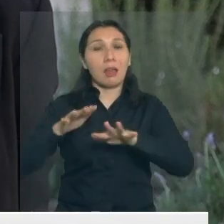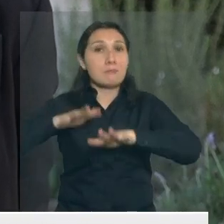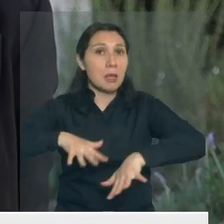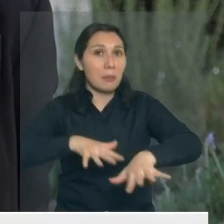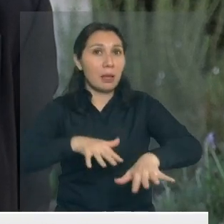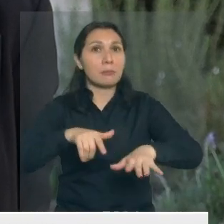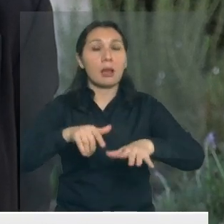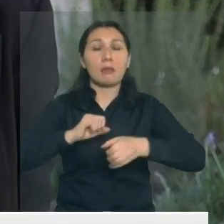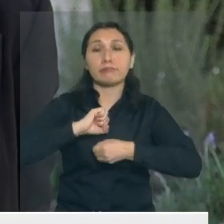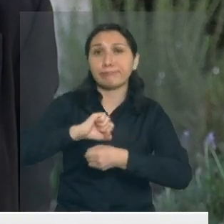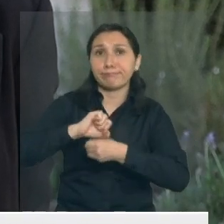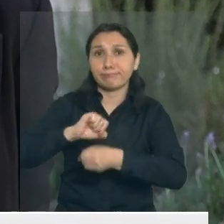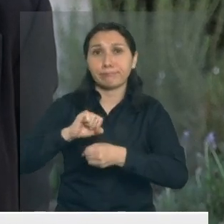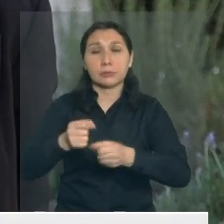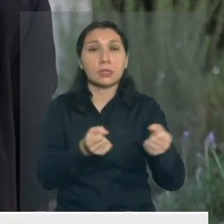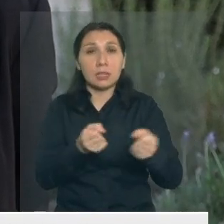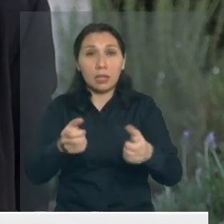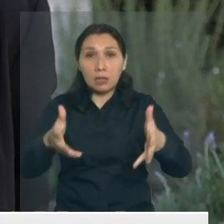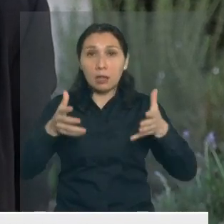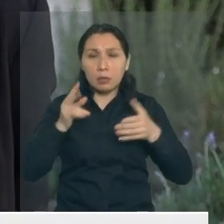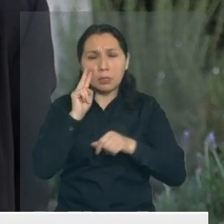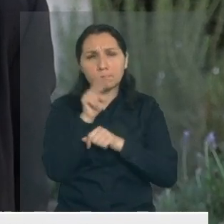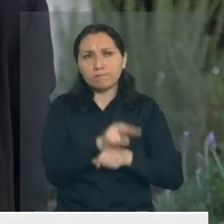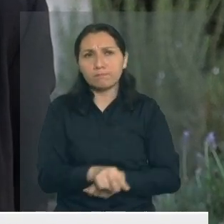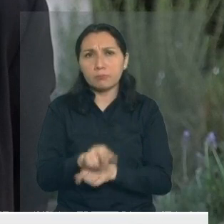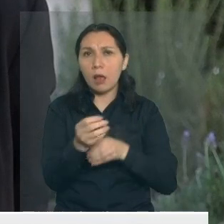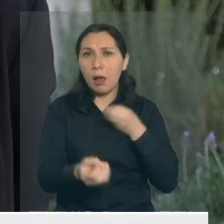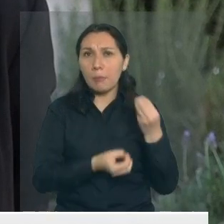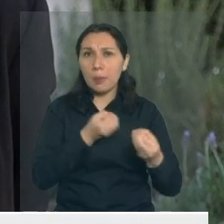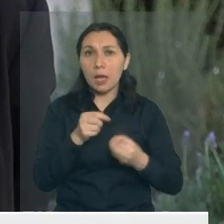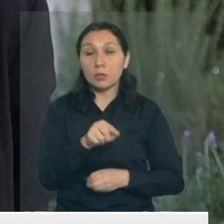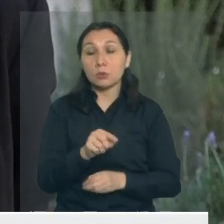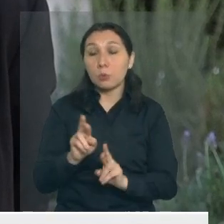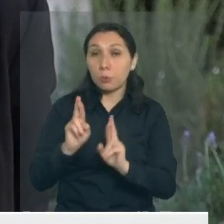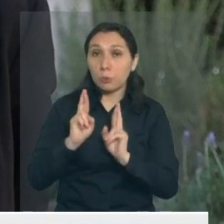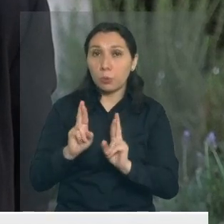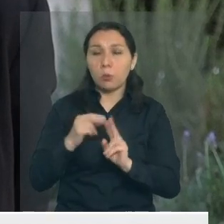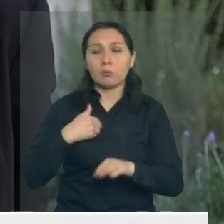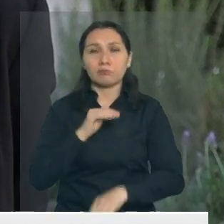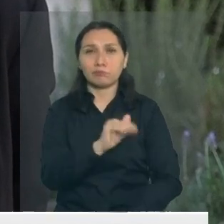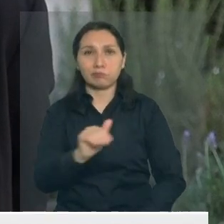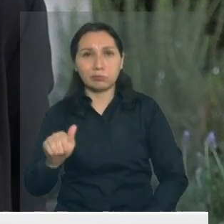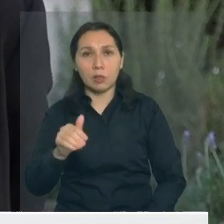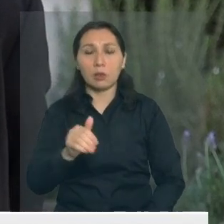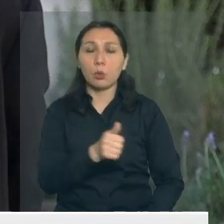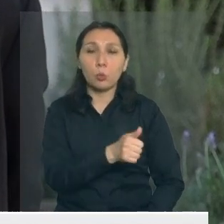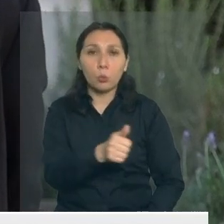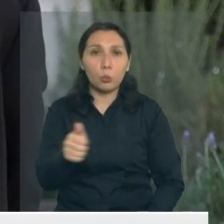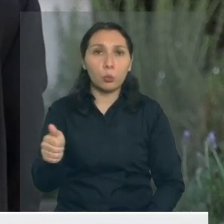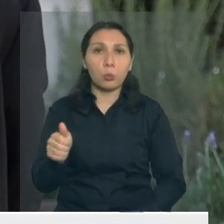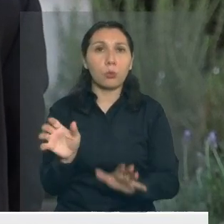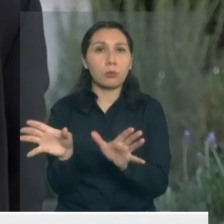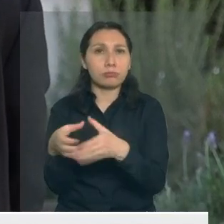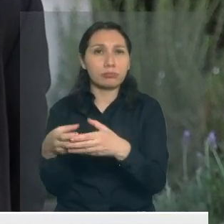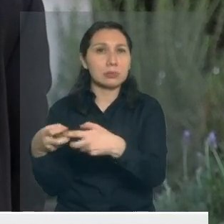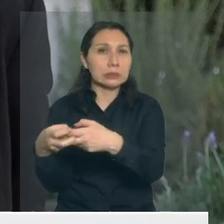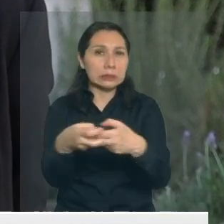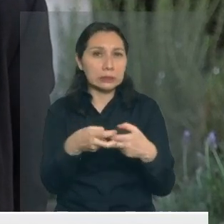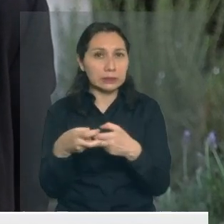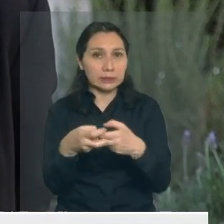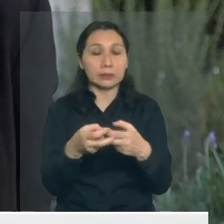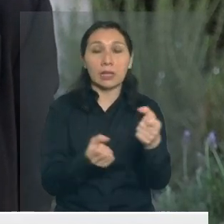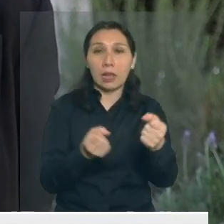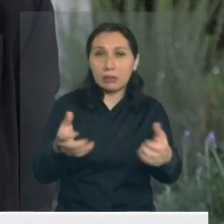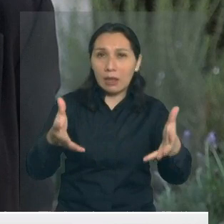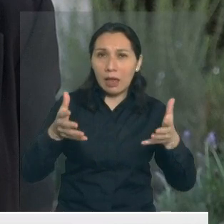de los transportistas, hemos estado monitorizando esta situación. Esperamos y hacemos un llamado a todos los gremios de transportistas,